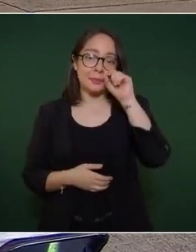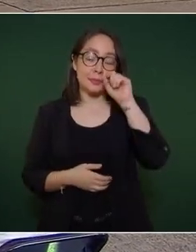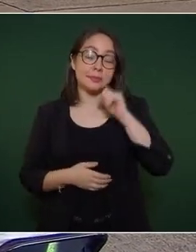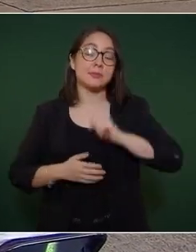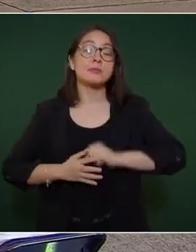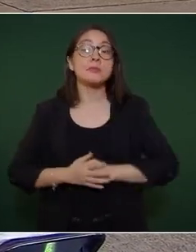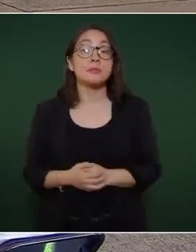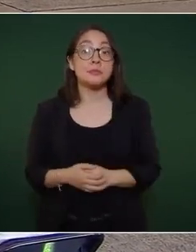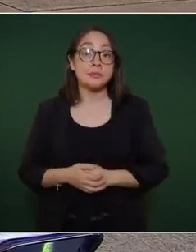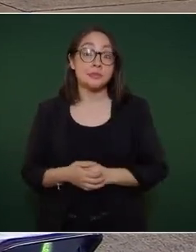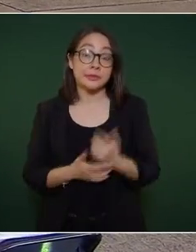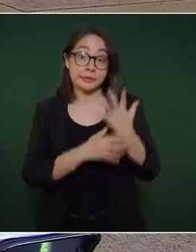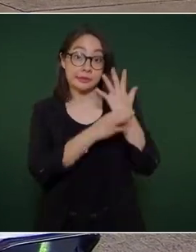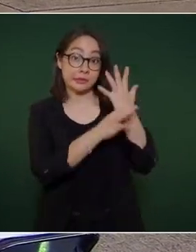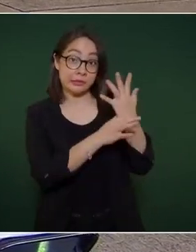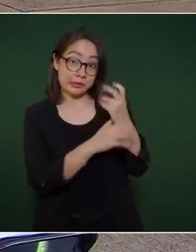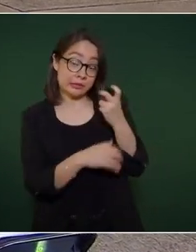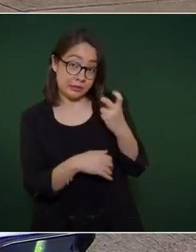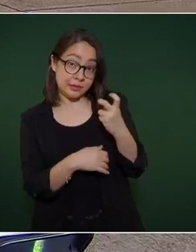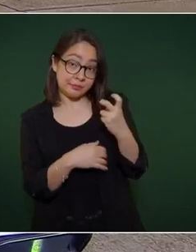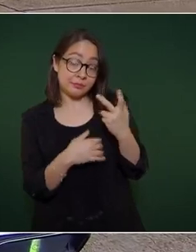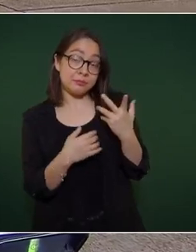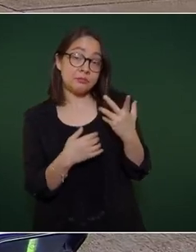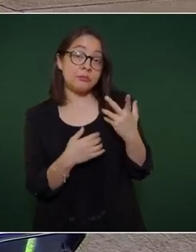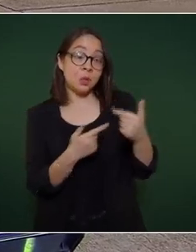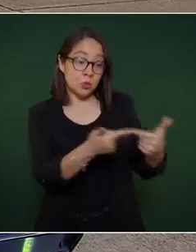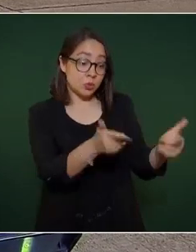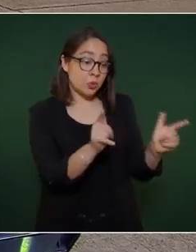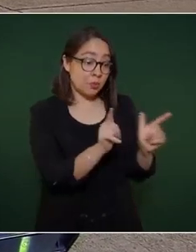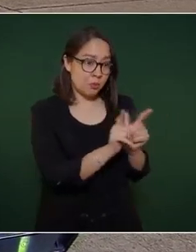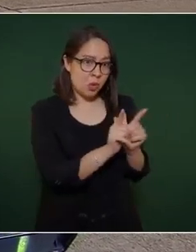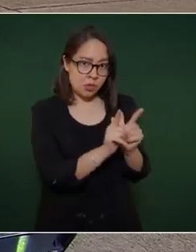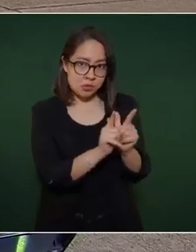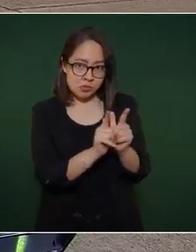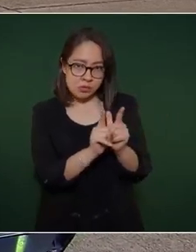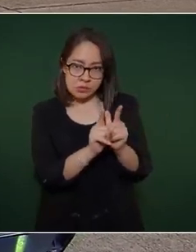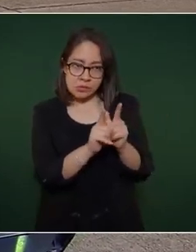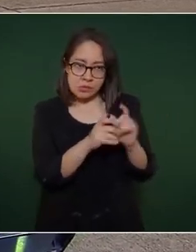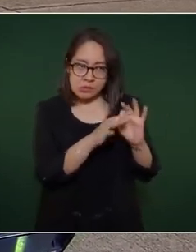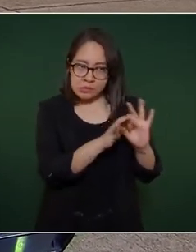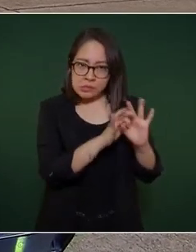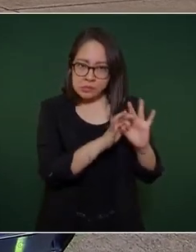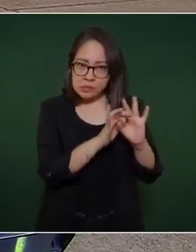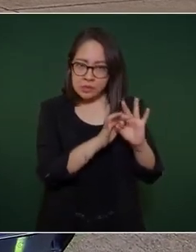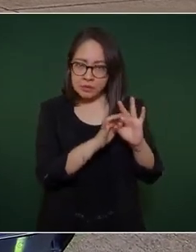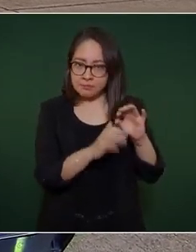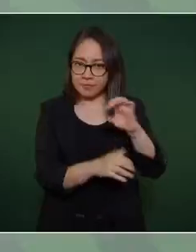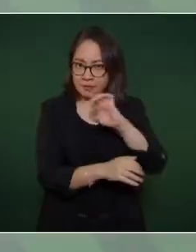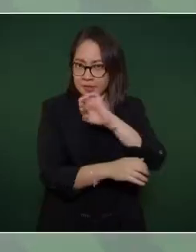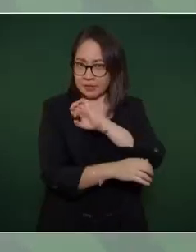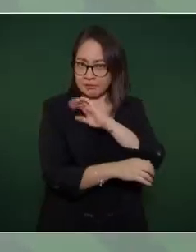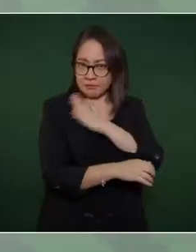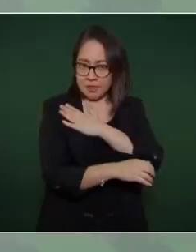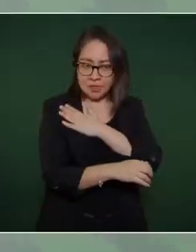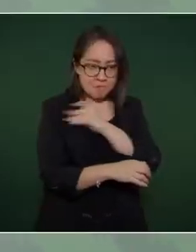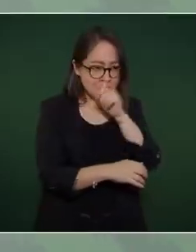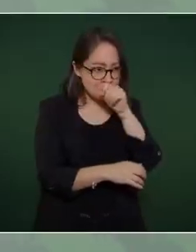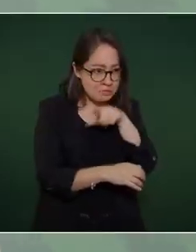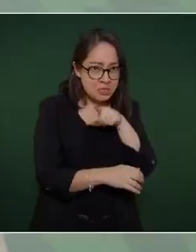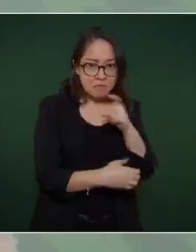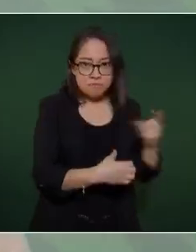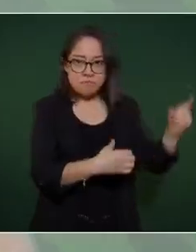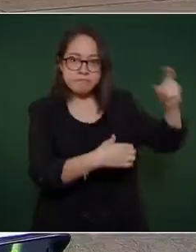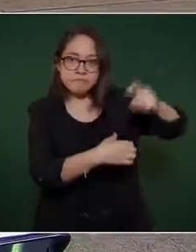grupo de derecha de España ya se suma y va a ser también guerra sucia.